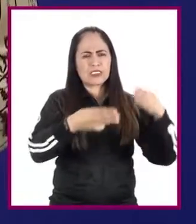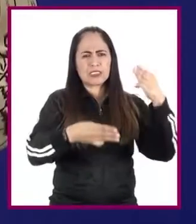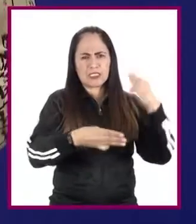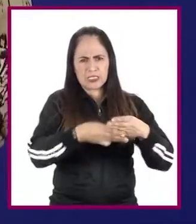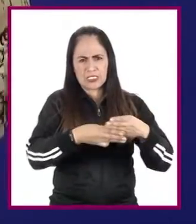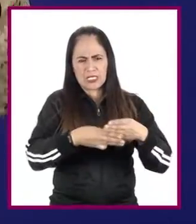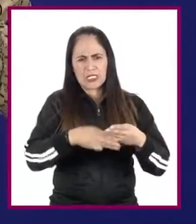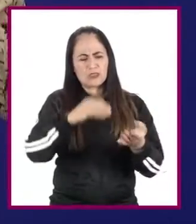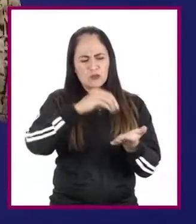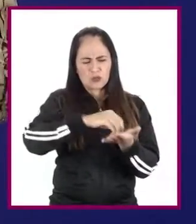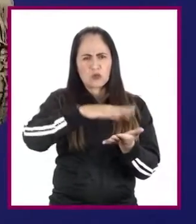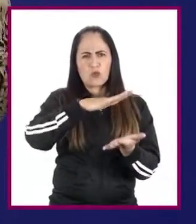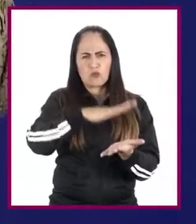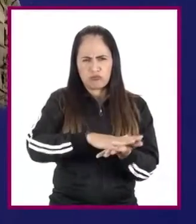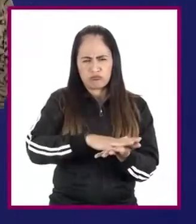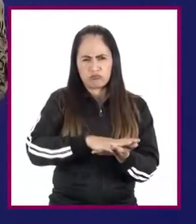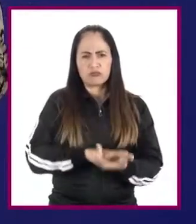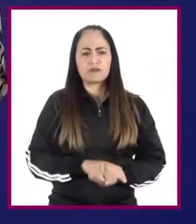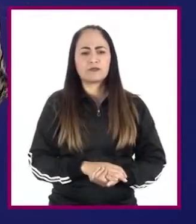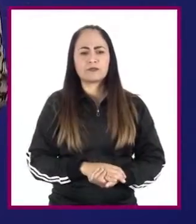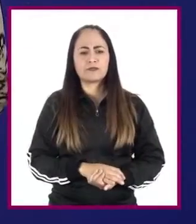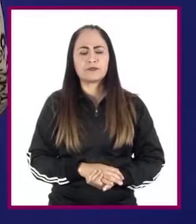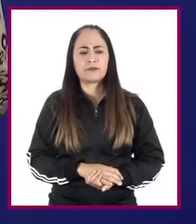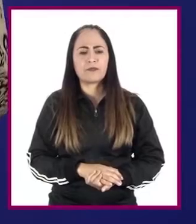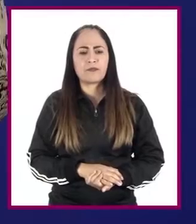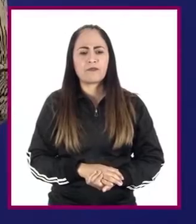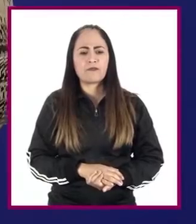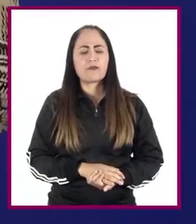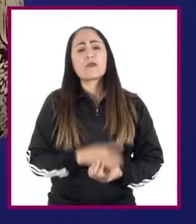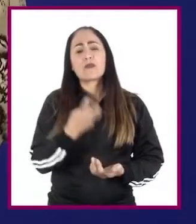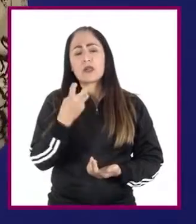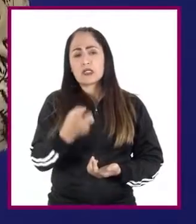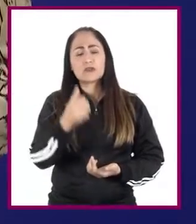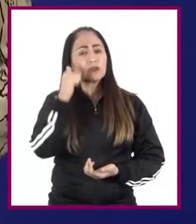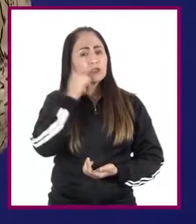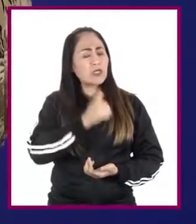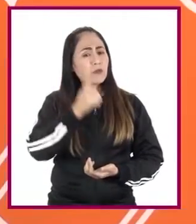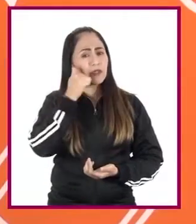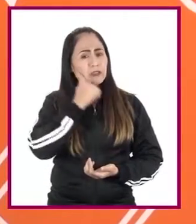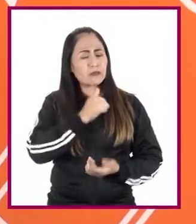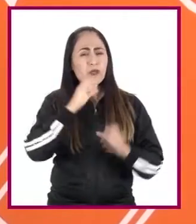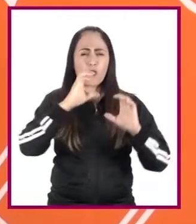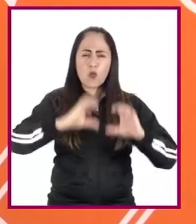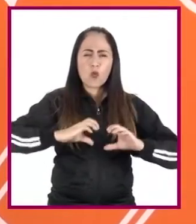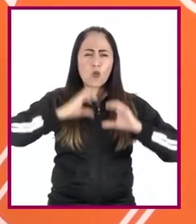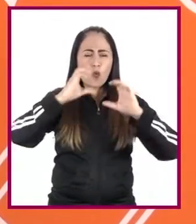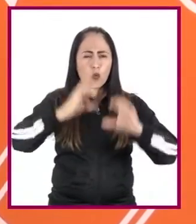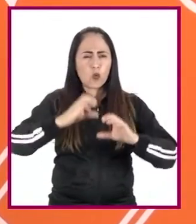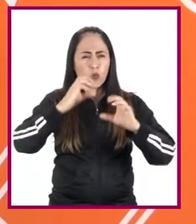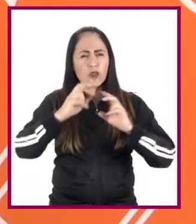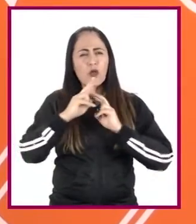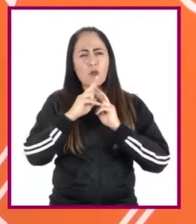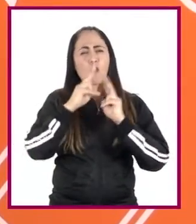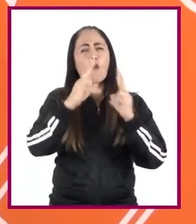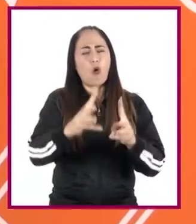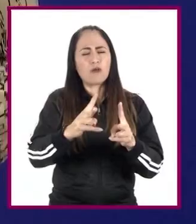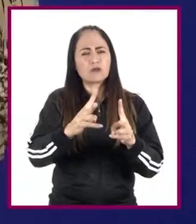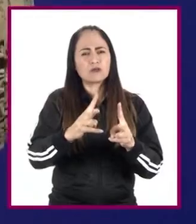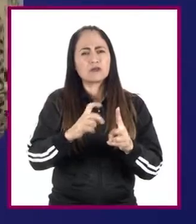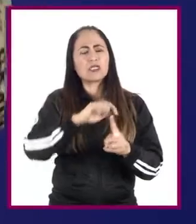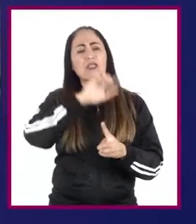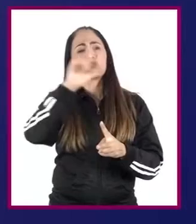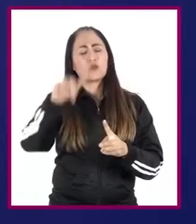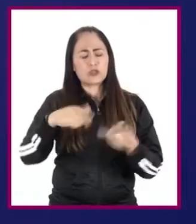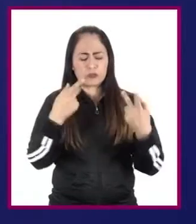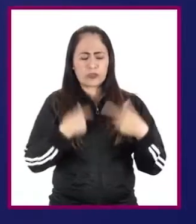que se impriman. Y es por ello que se debe cuidar el discurso, que en este caso se convierte en esa voz que será leída por